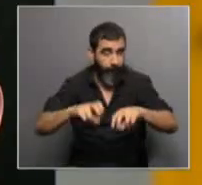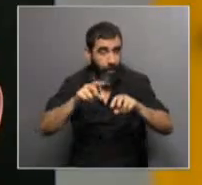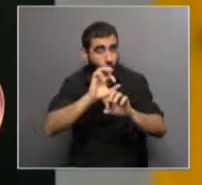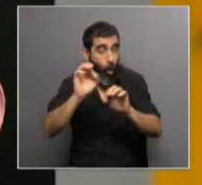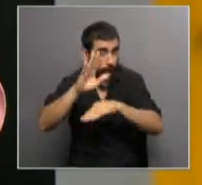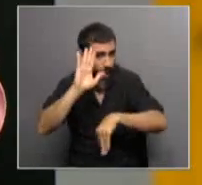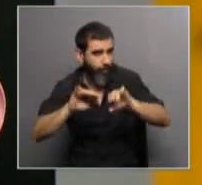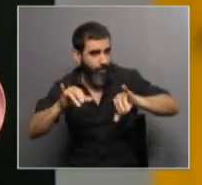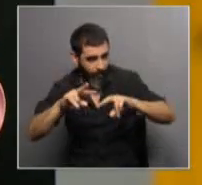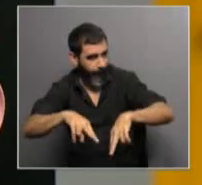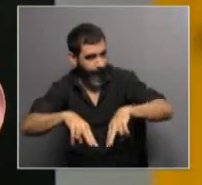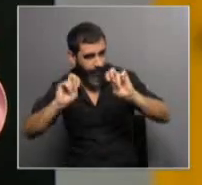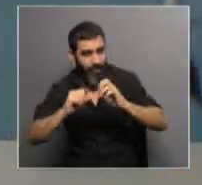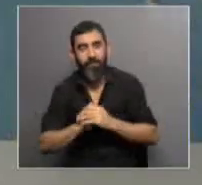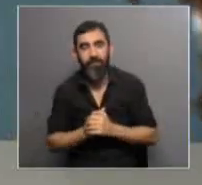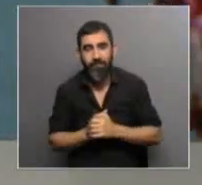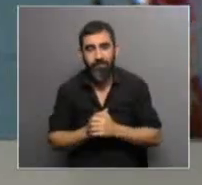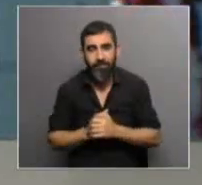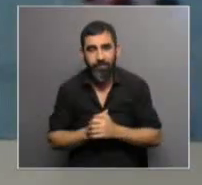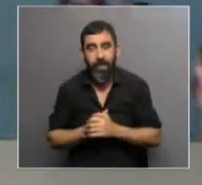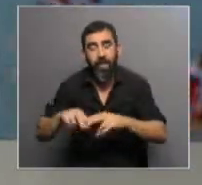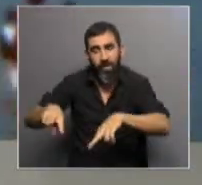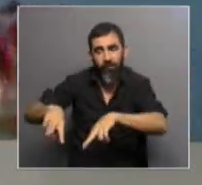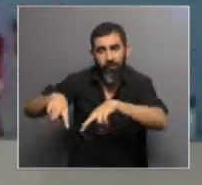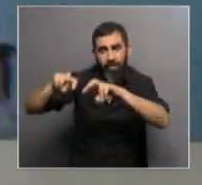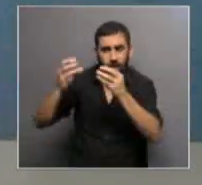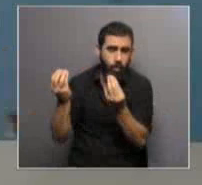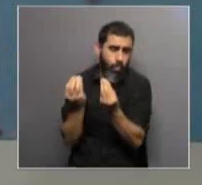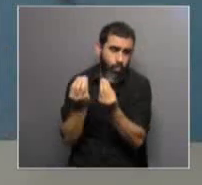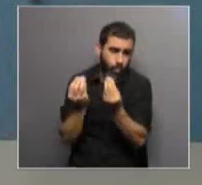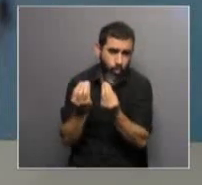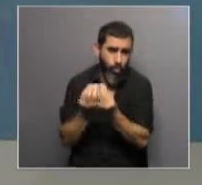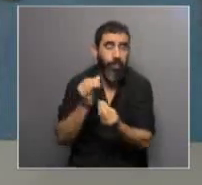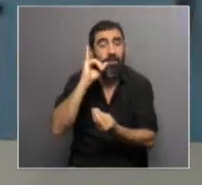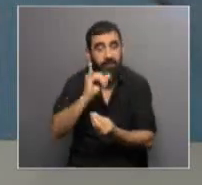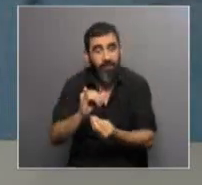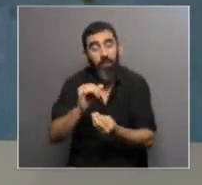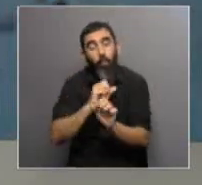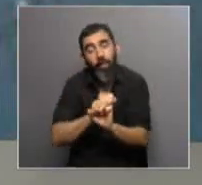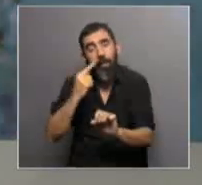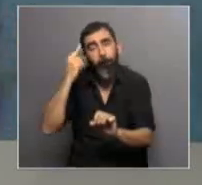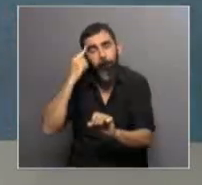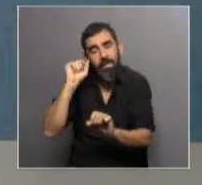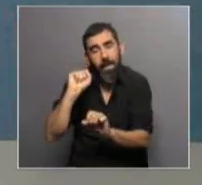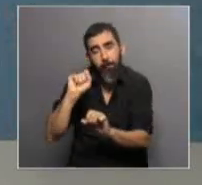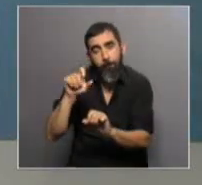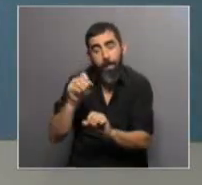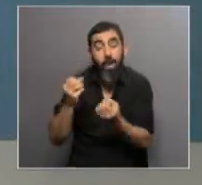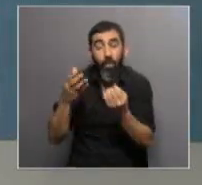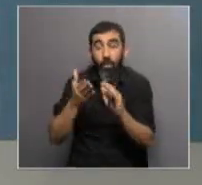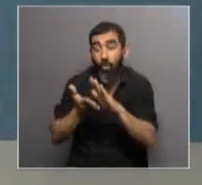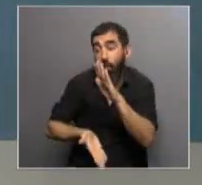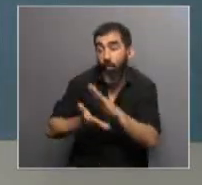mayoría así que a ver hemos asistido muchas gente y estamos al mejor prestigiado porque uno va a estudiar cuando hay un